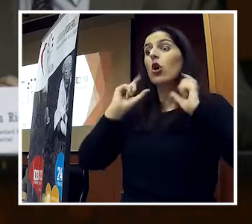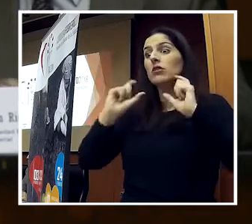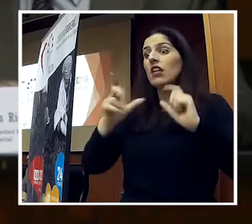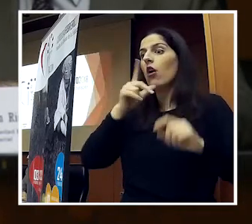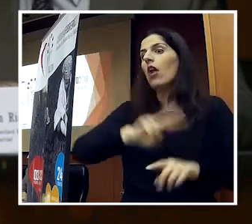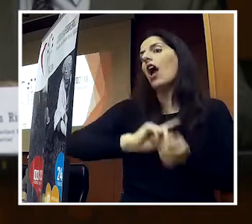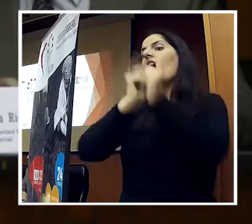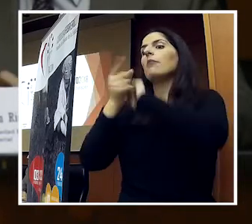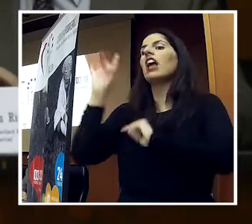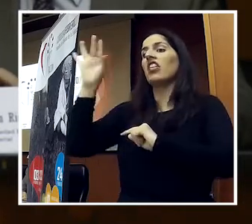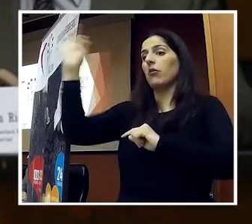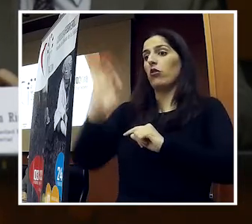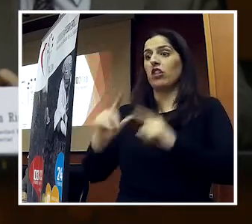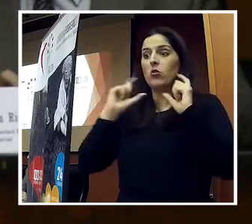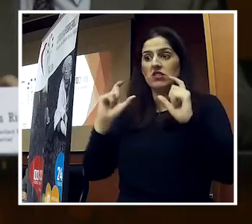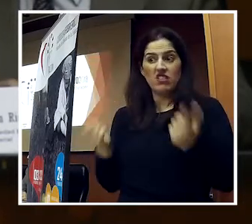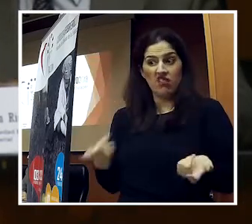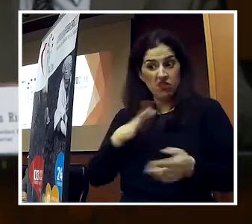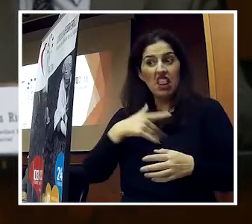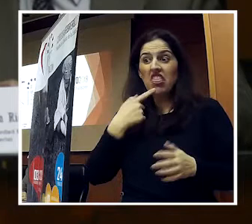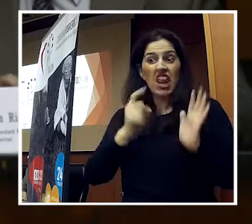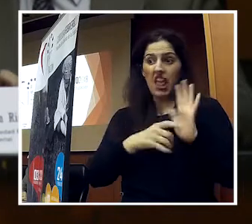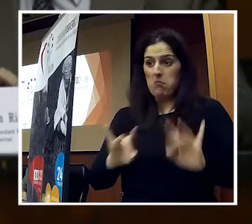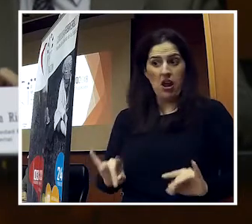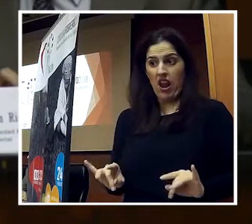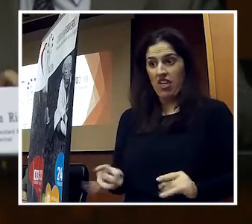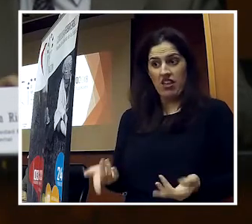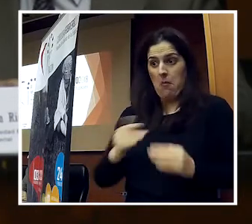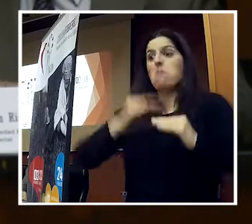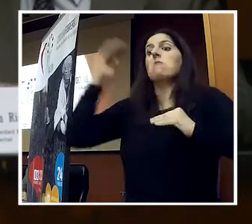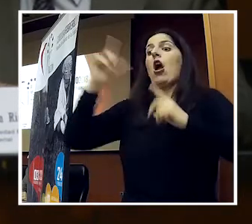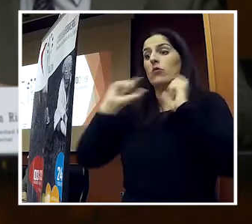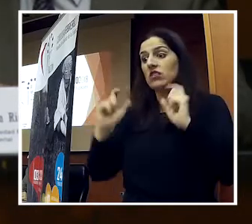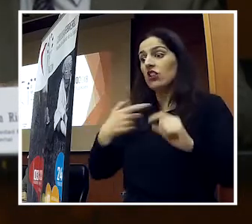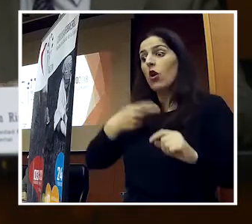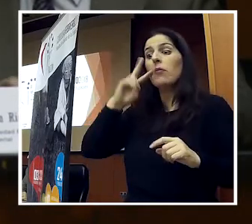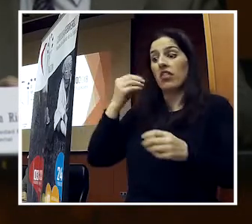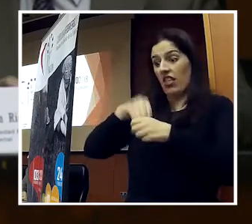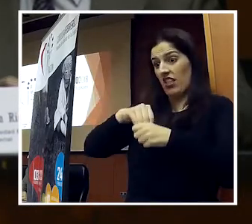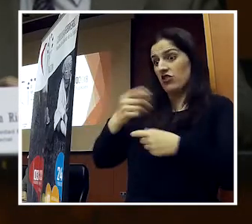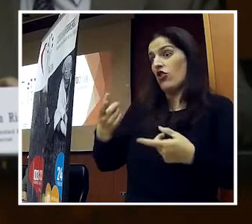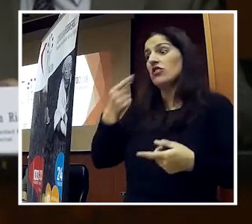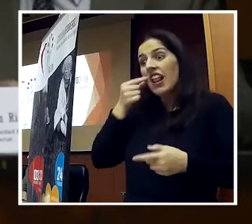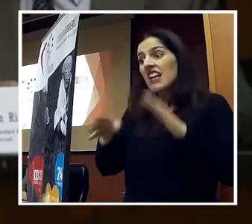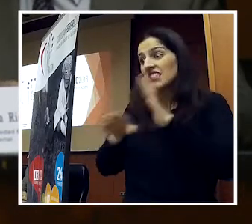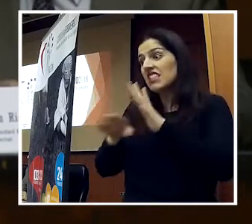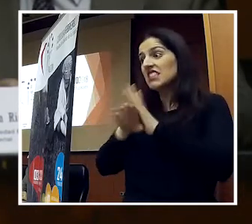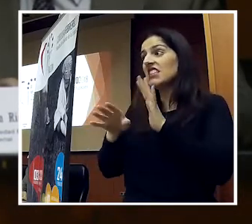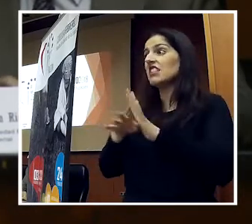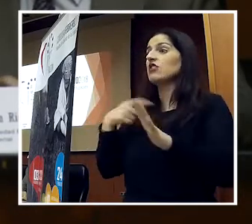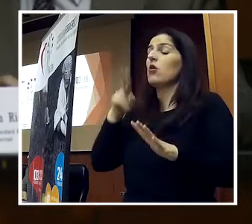se pasara a 15%. Entonces, la visión que tenemos las personas que llevan muchos años en el mundo científico y en la